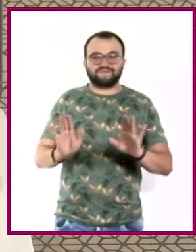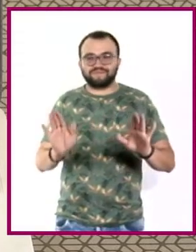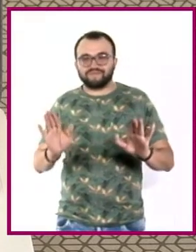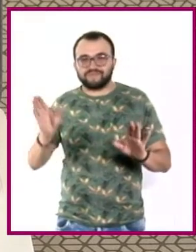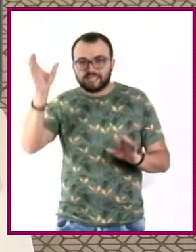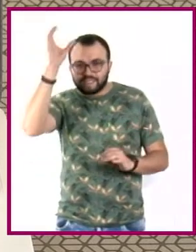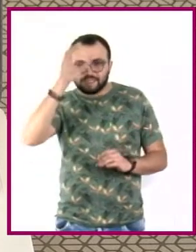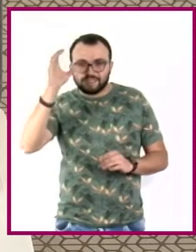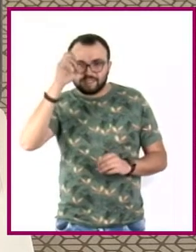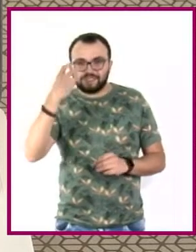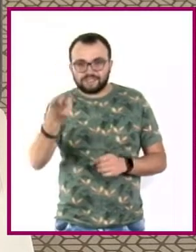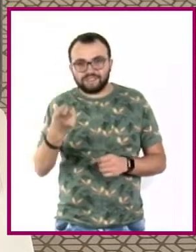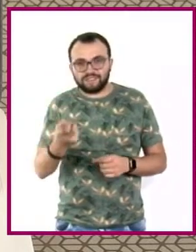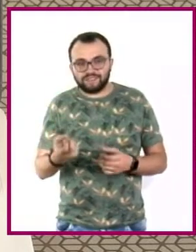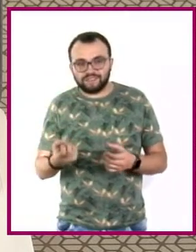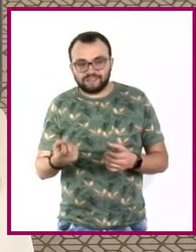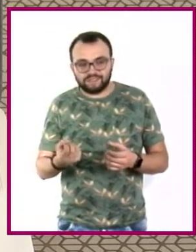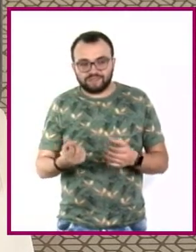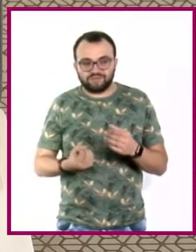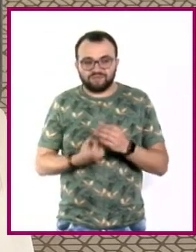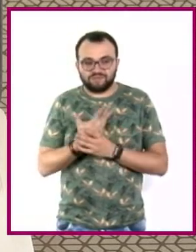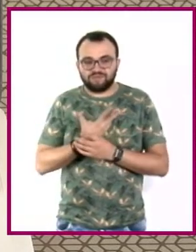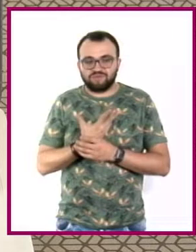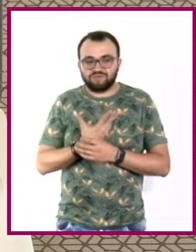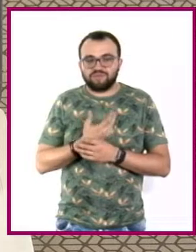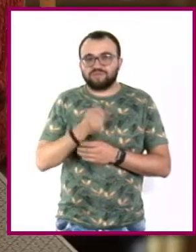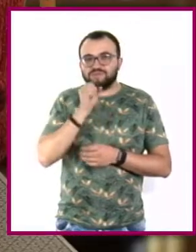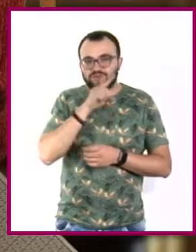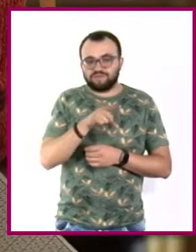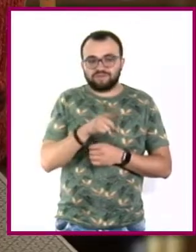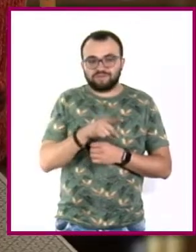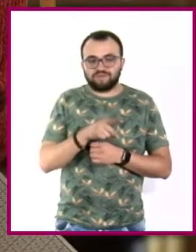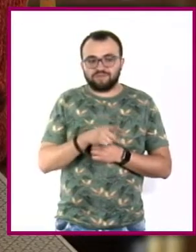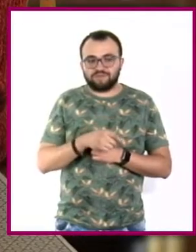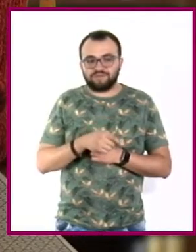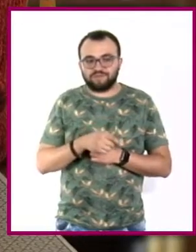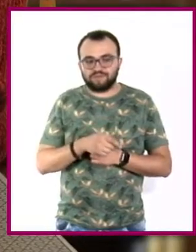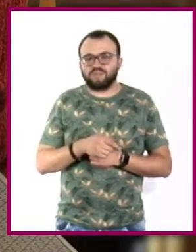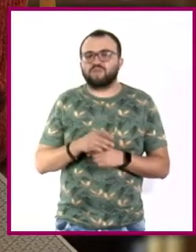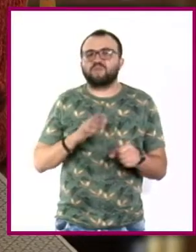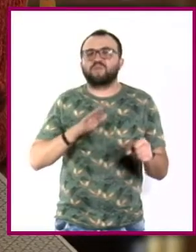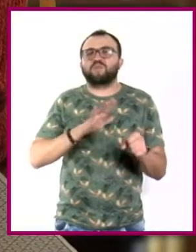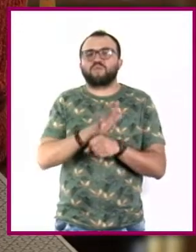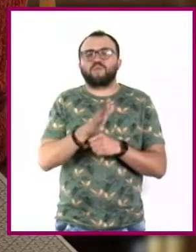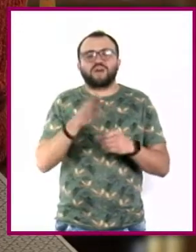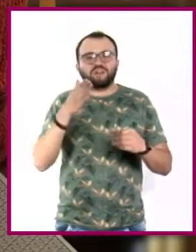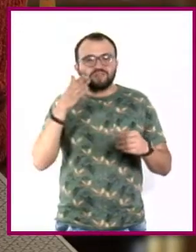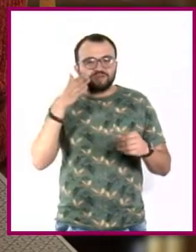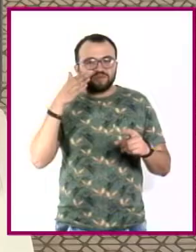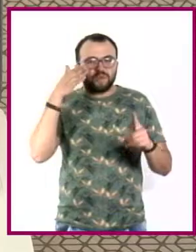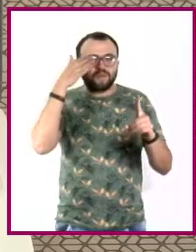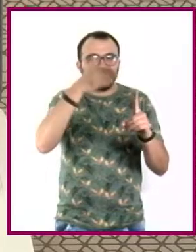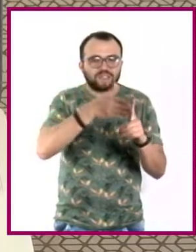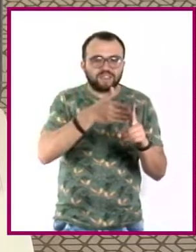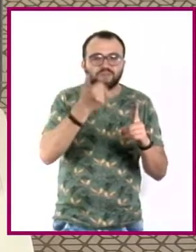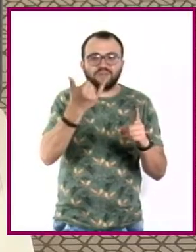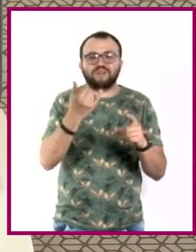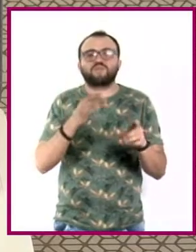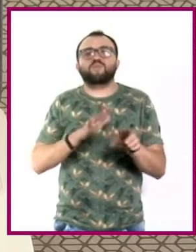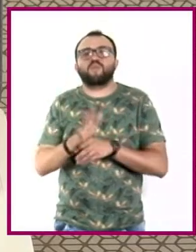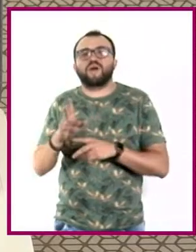o ante este nuevo paradigma metodológico. ¿Cuáles son los retos y debilidades de esta propuesta? Es